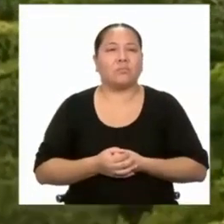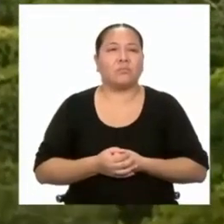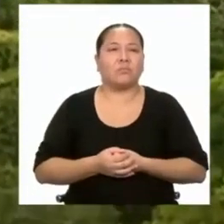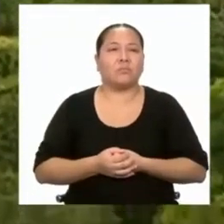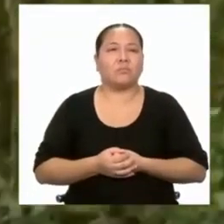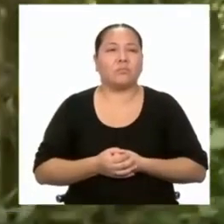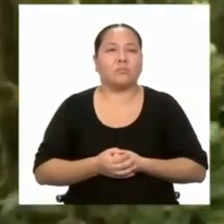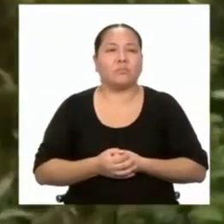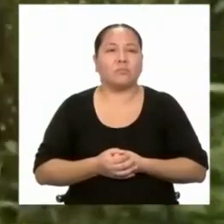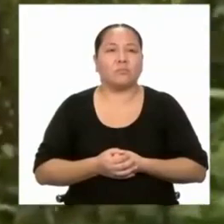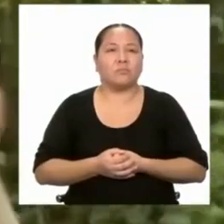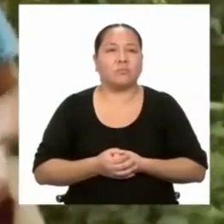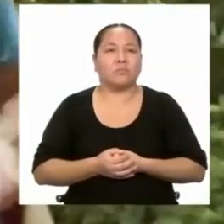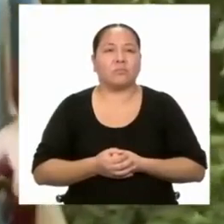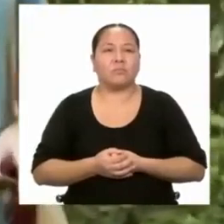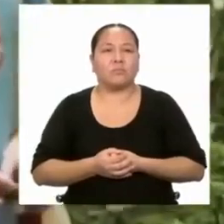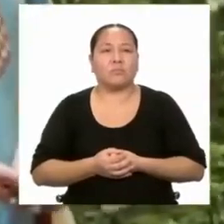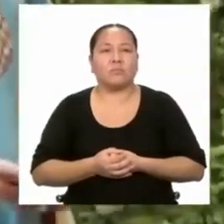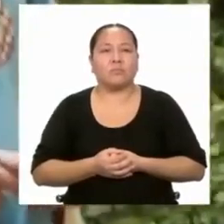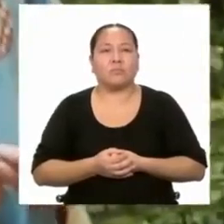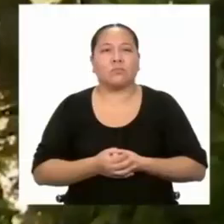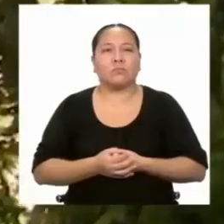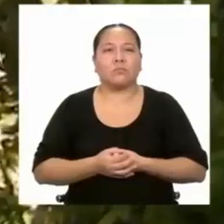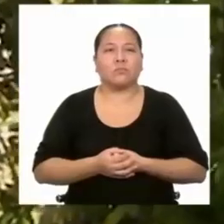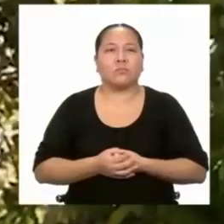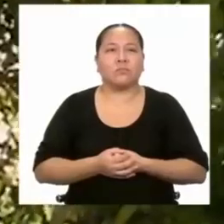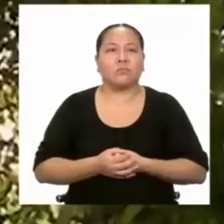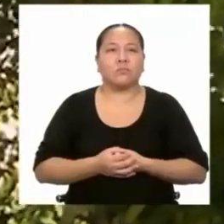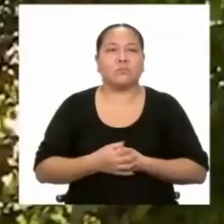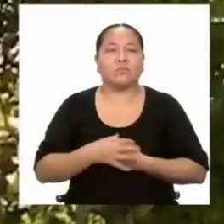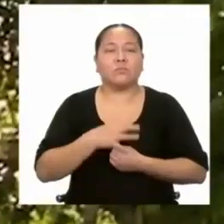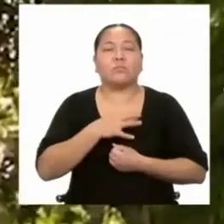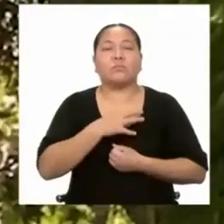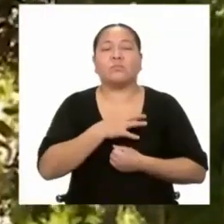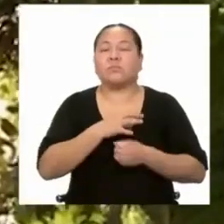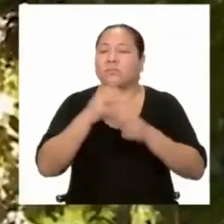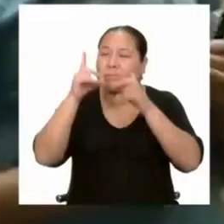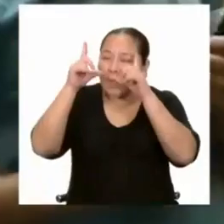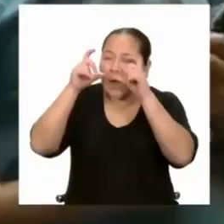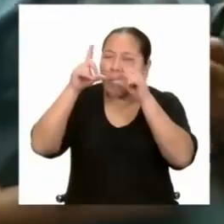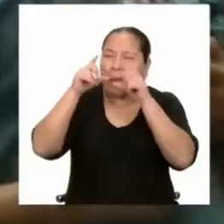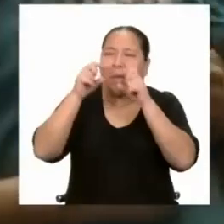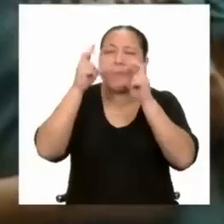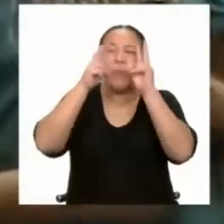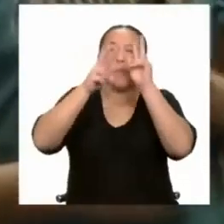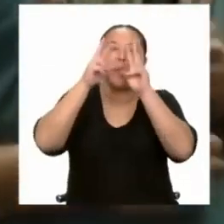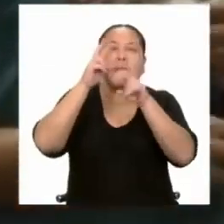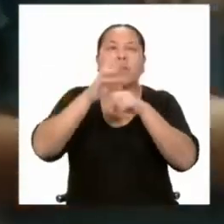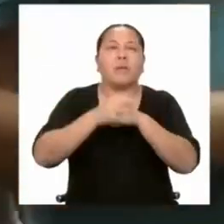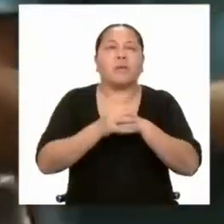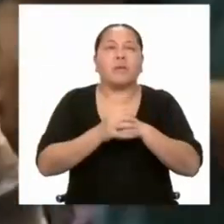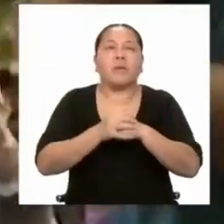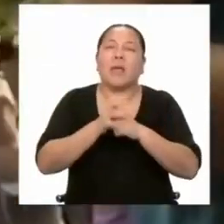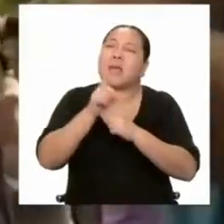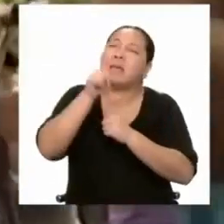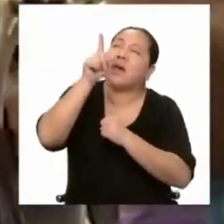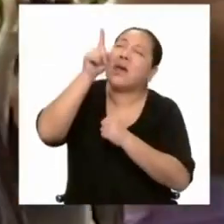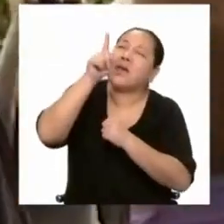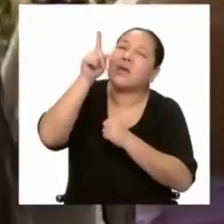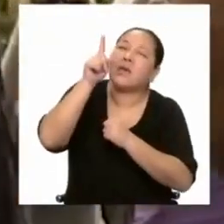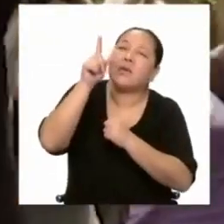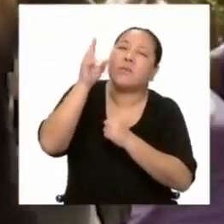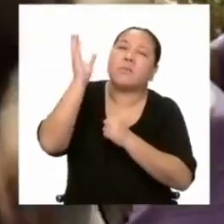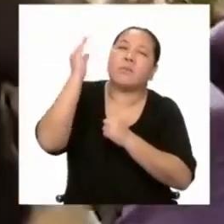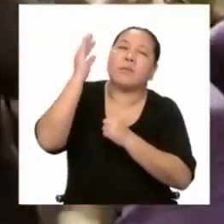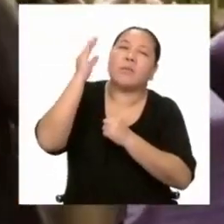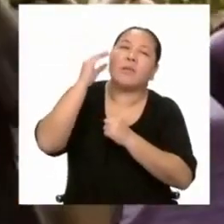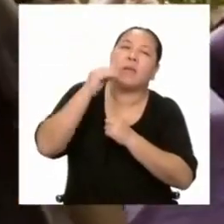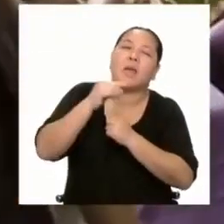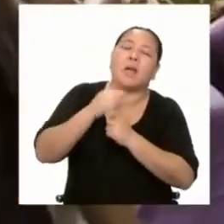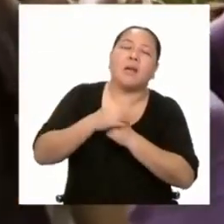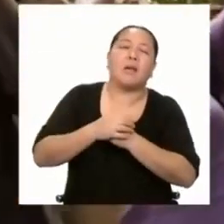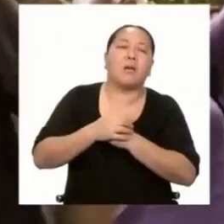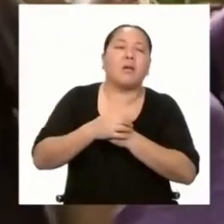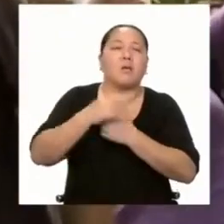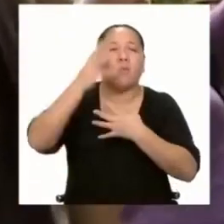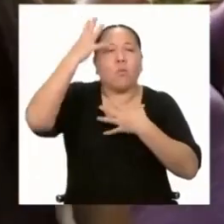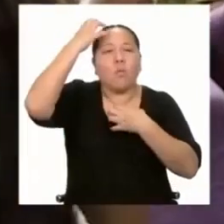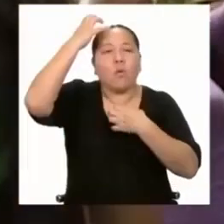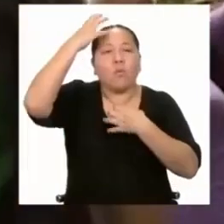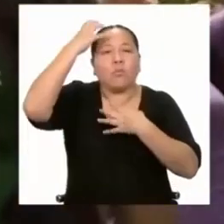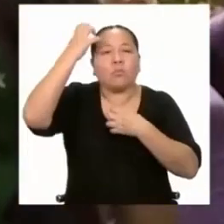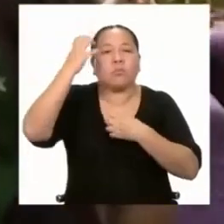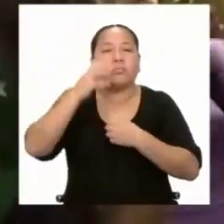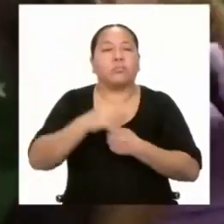Ok, come, come. Look more clear, yeah? Okay. Look at this. Yeah, the monkeys. Luis Maita